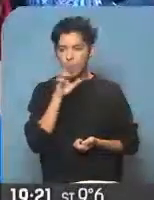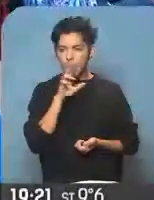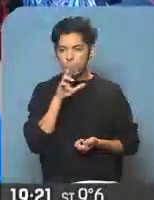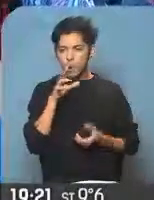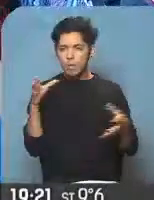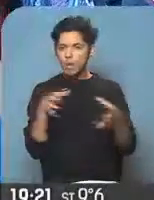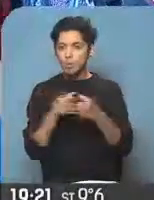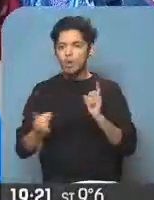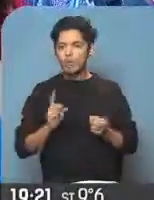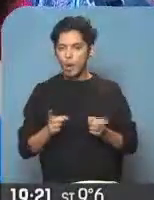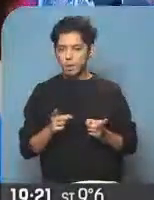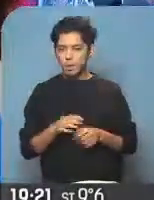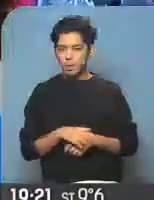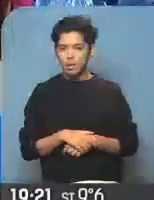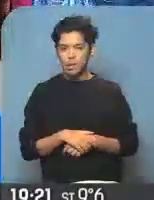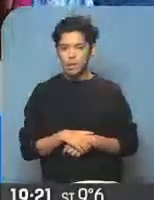trans.